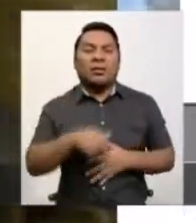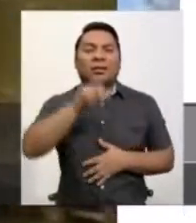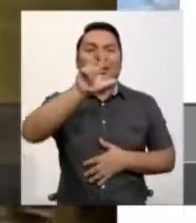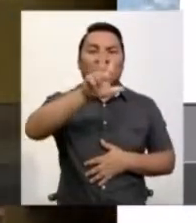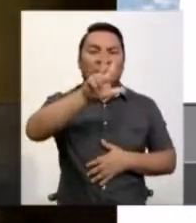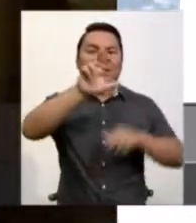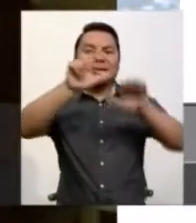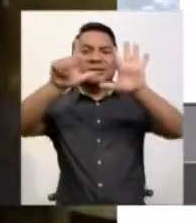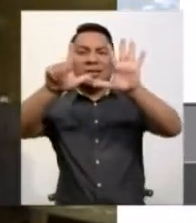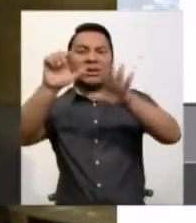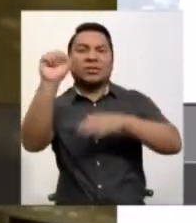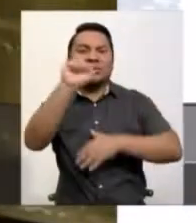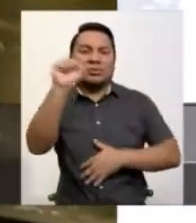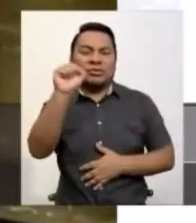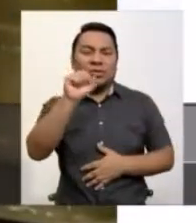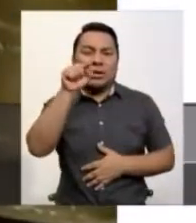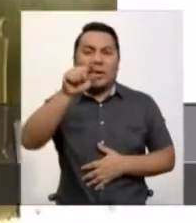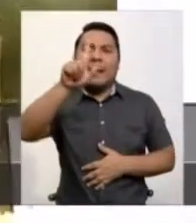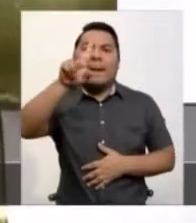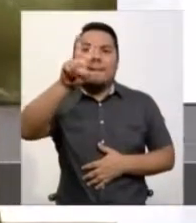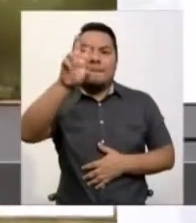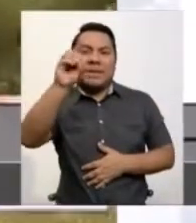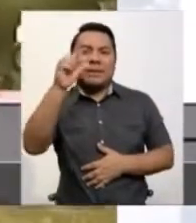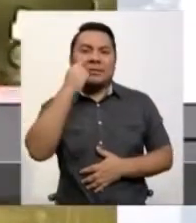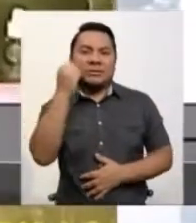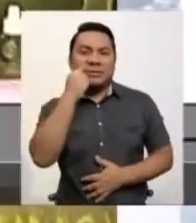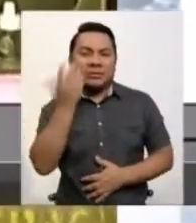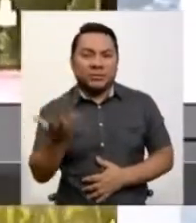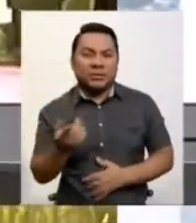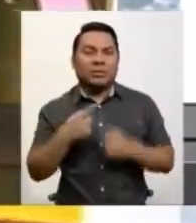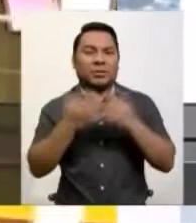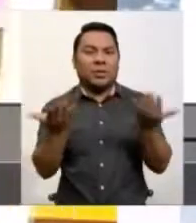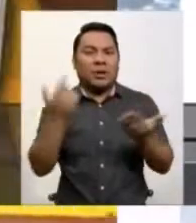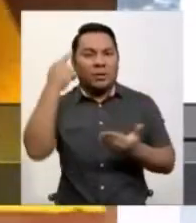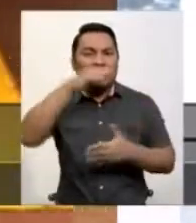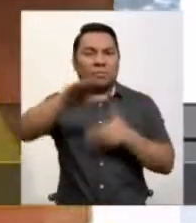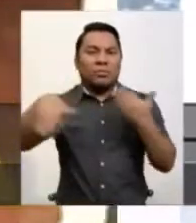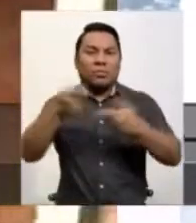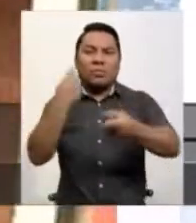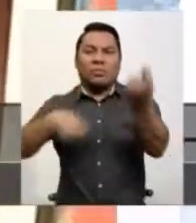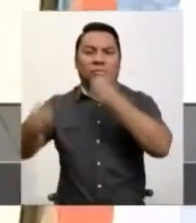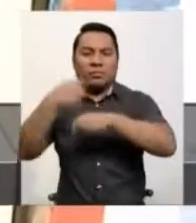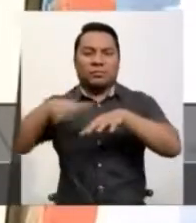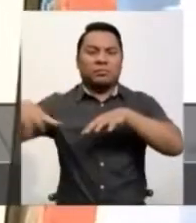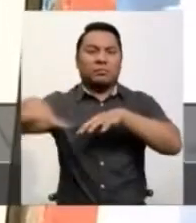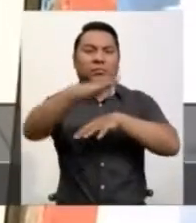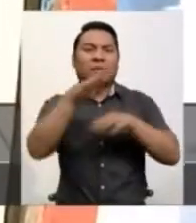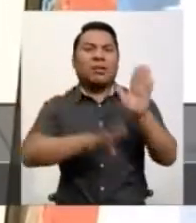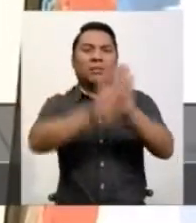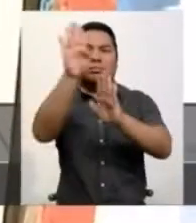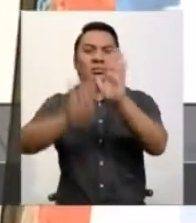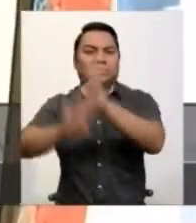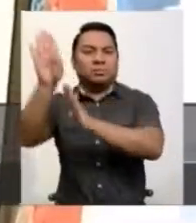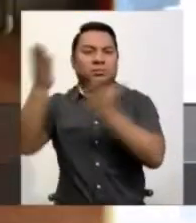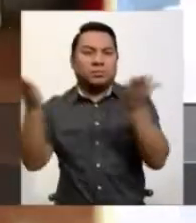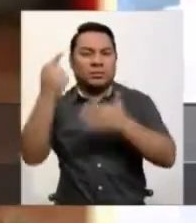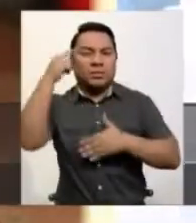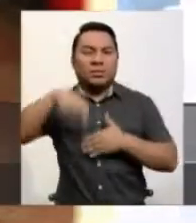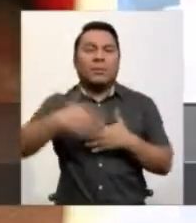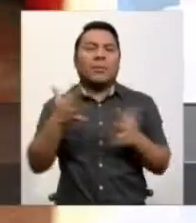37 soles con 20 céntimos, haciendo que el margen comercial sea alto y genere más